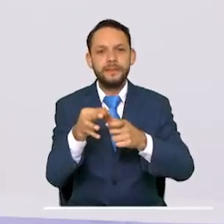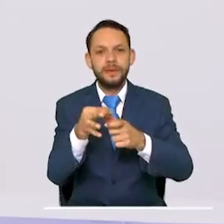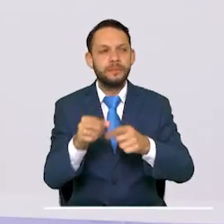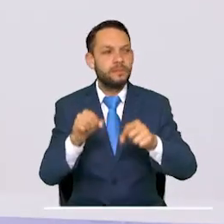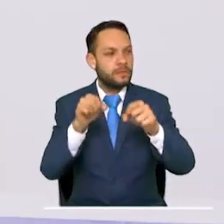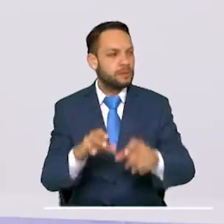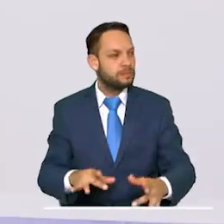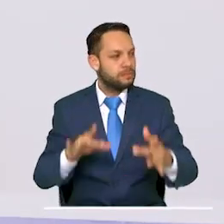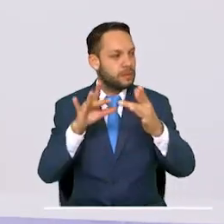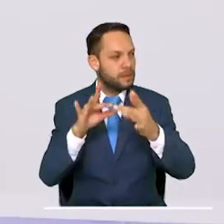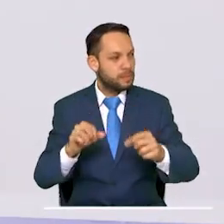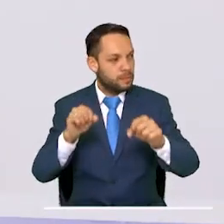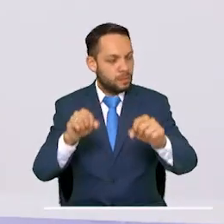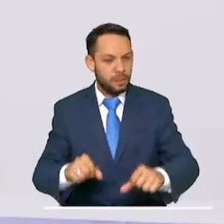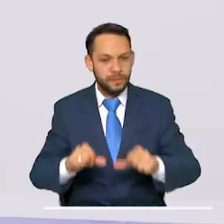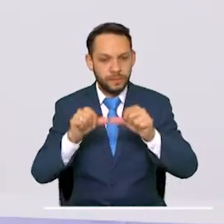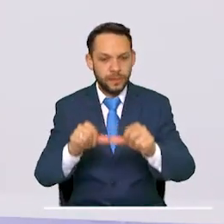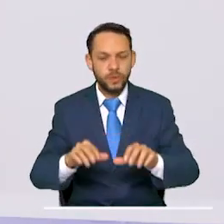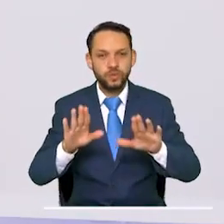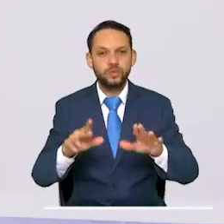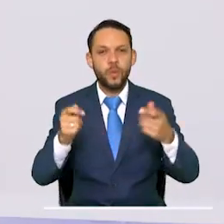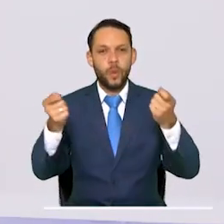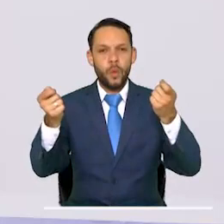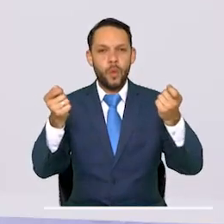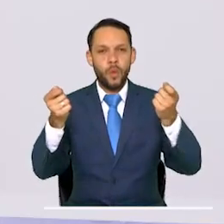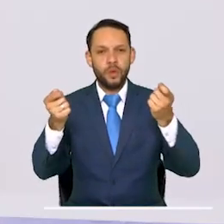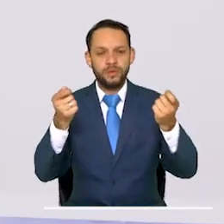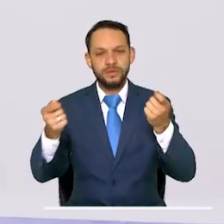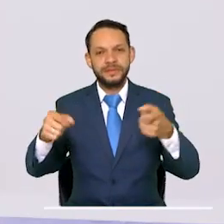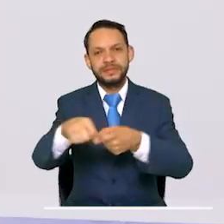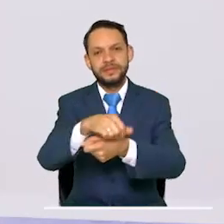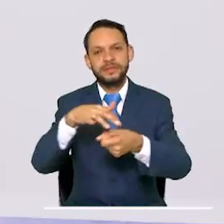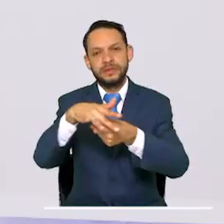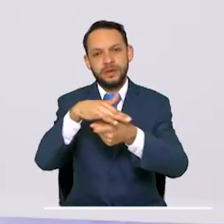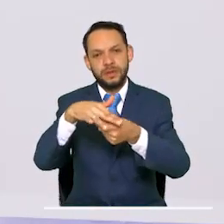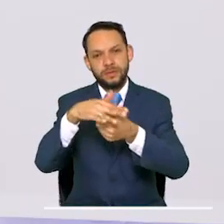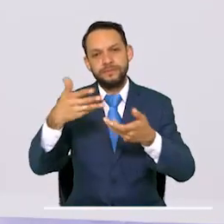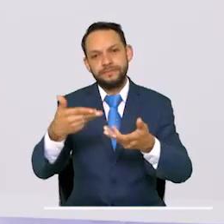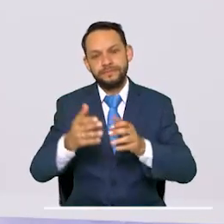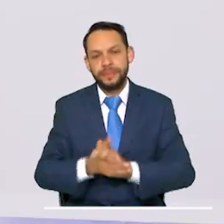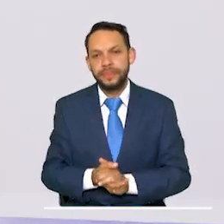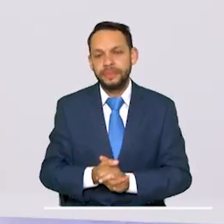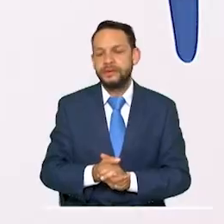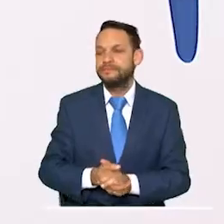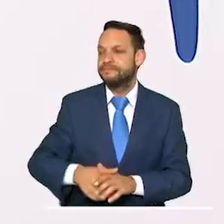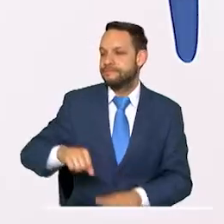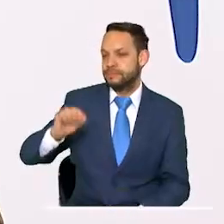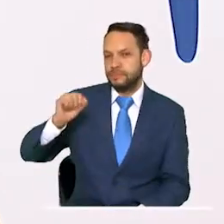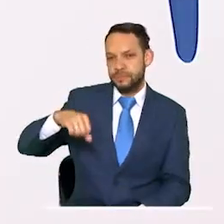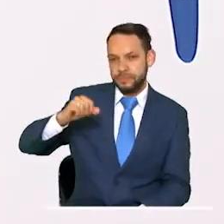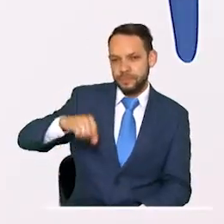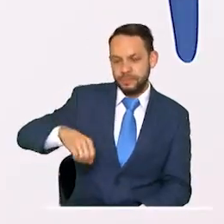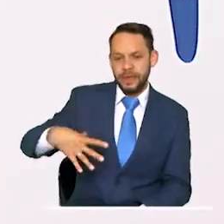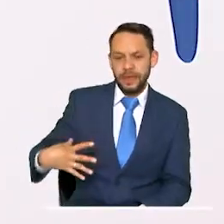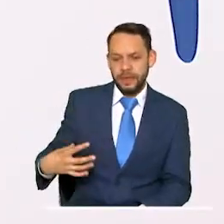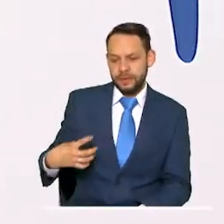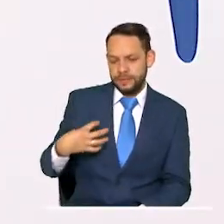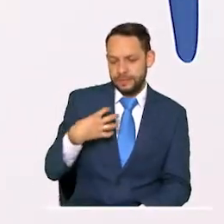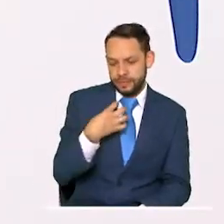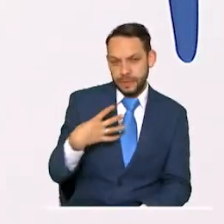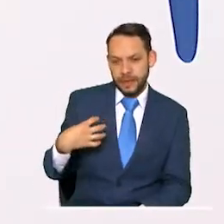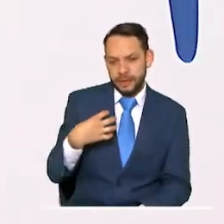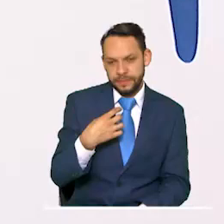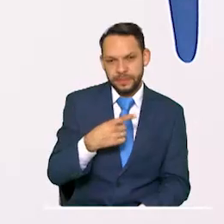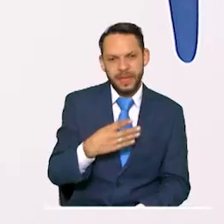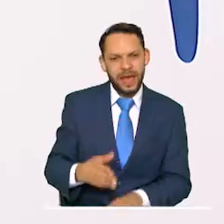efecto también de controlar esa situación de desarrollo del cáncer. Yo en insomnio y en cáncer lo vengo utilizando 5 gotas en la mañana